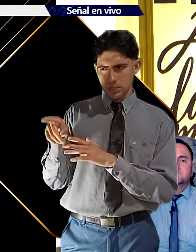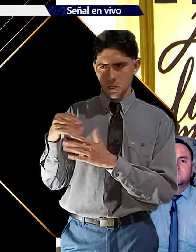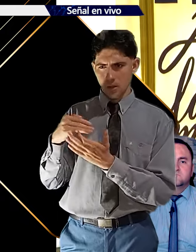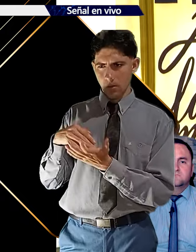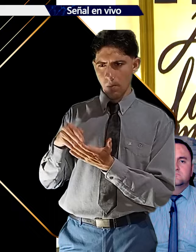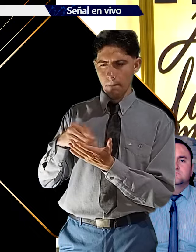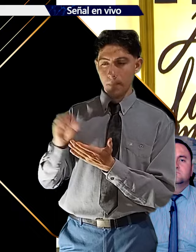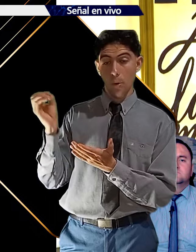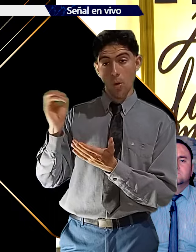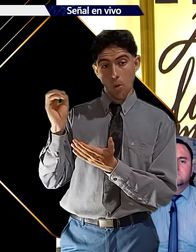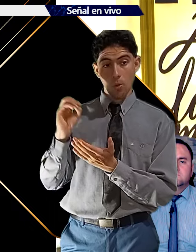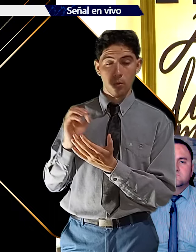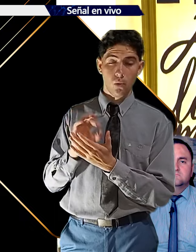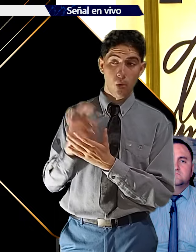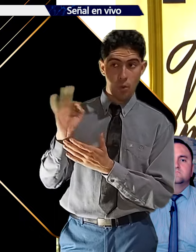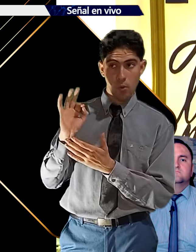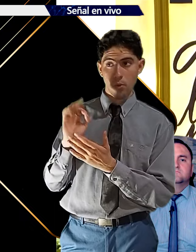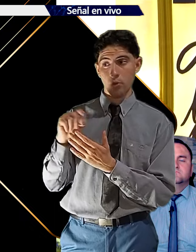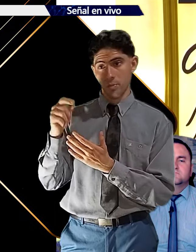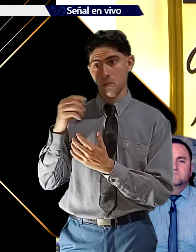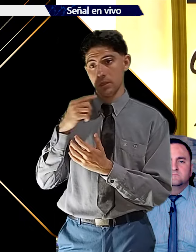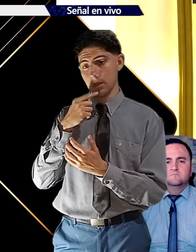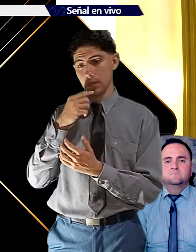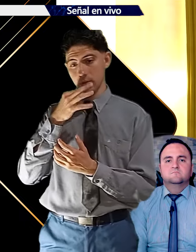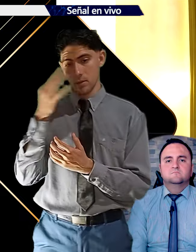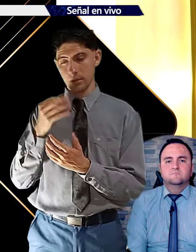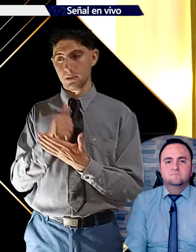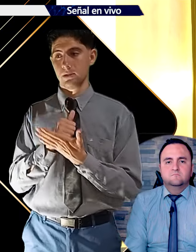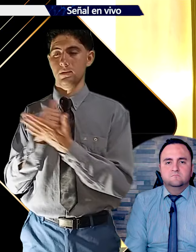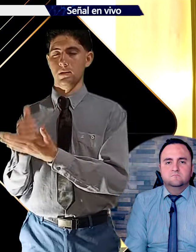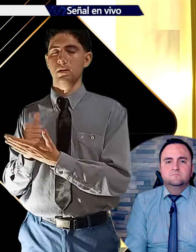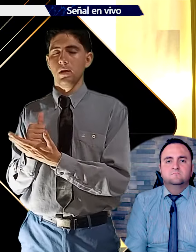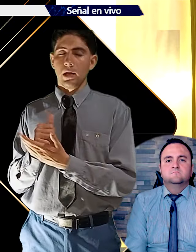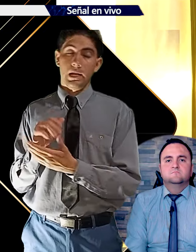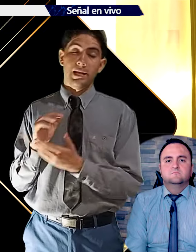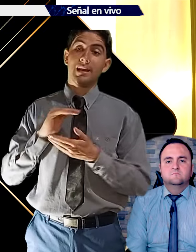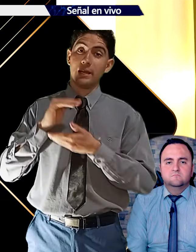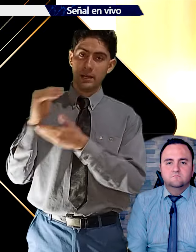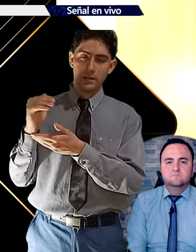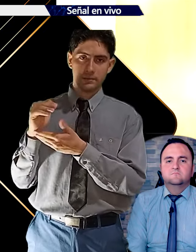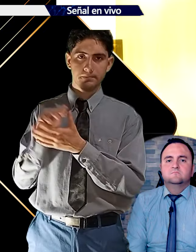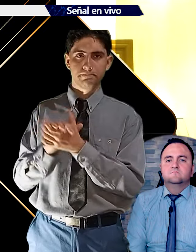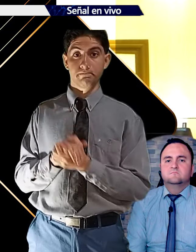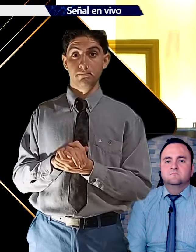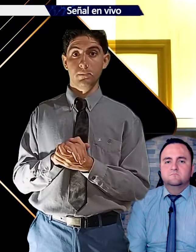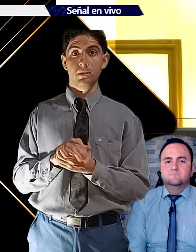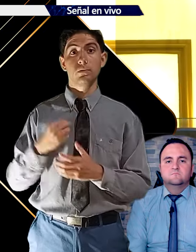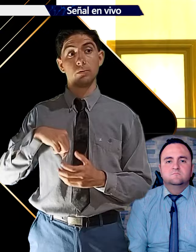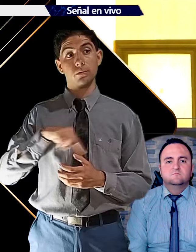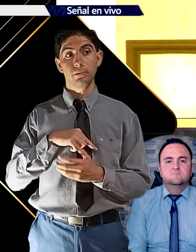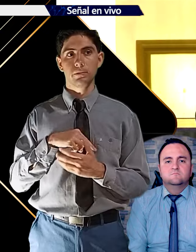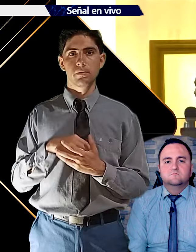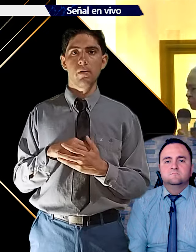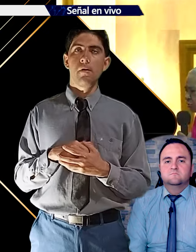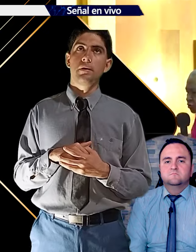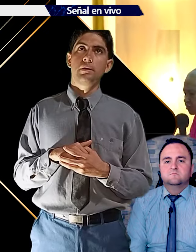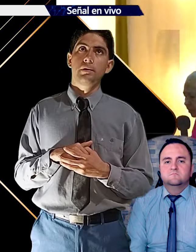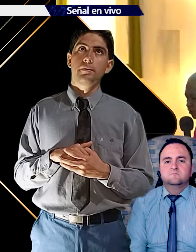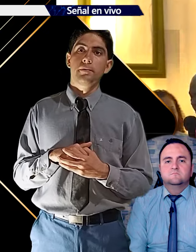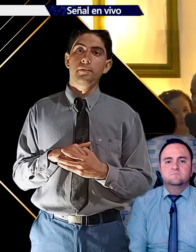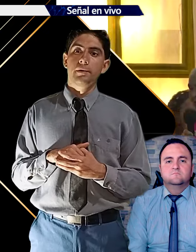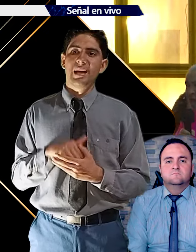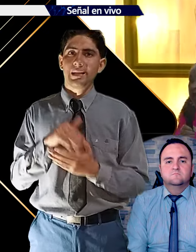de verdad la compró ella o se la regalaron y me está mintiendo, porque yo no he criado a mi hija a punta de mentiras, de manera pues que necesito claridad. Ve, hermano, cuando usted deja pasar una